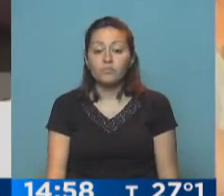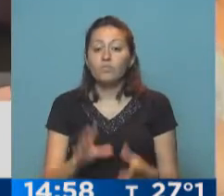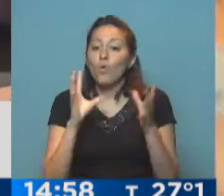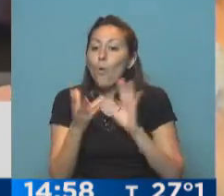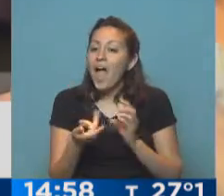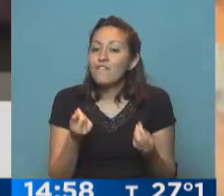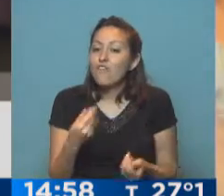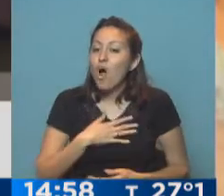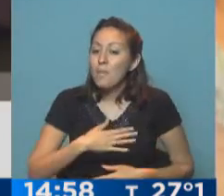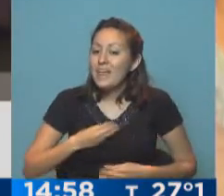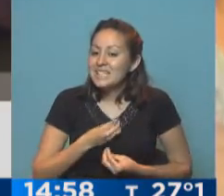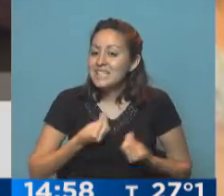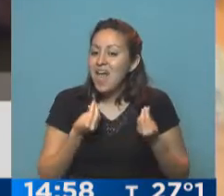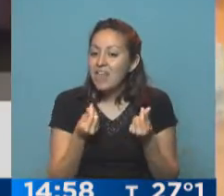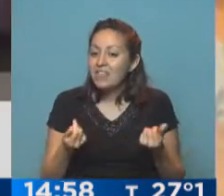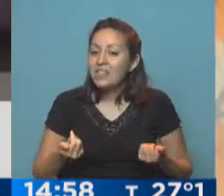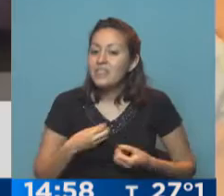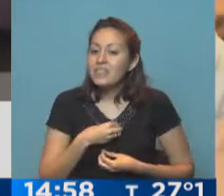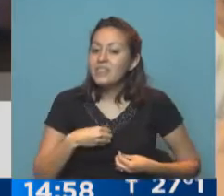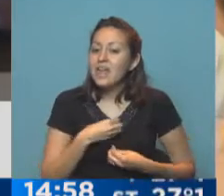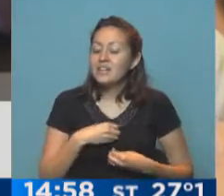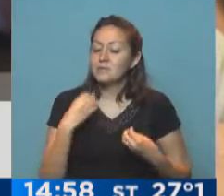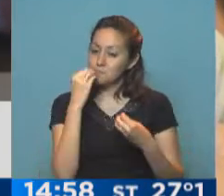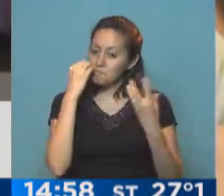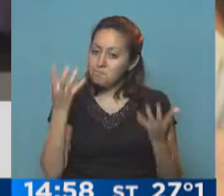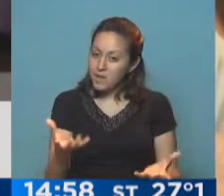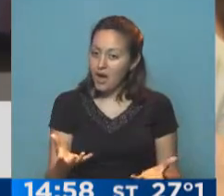sentirse, digamos, reconfortado,